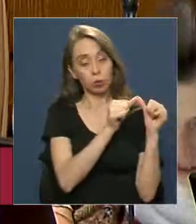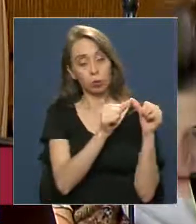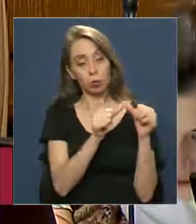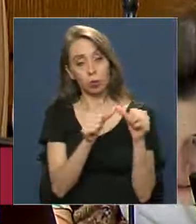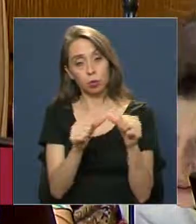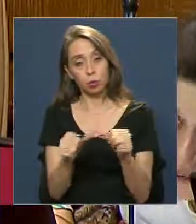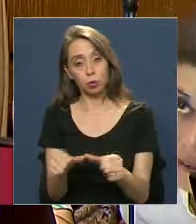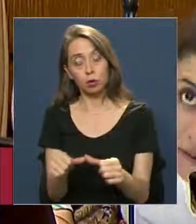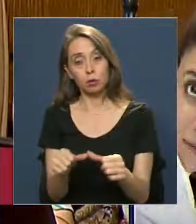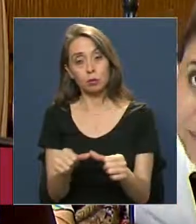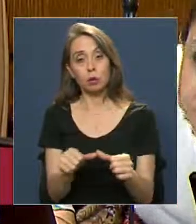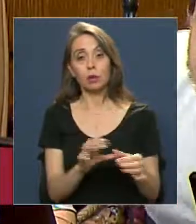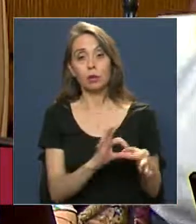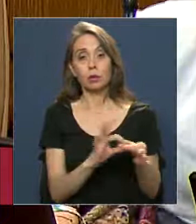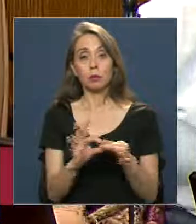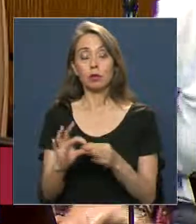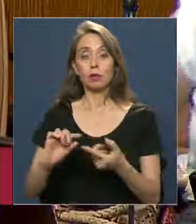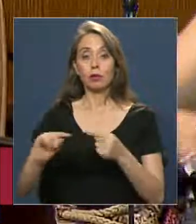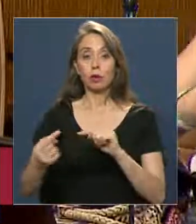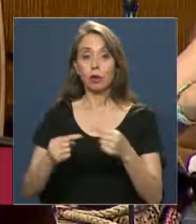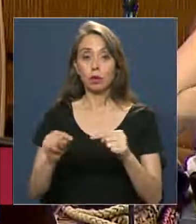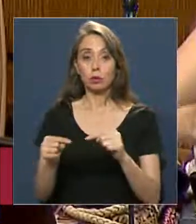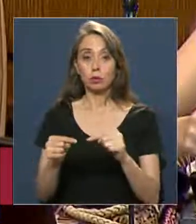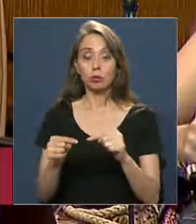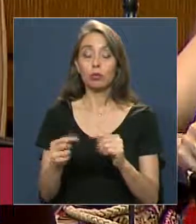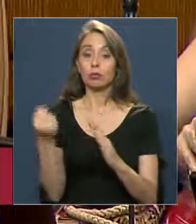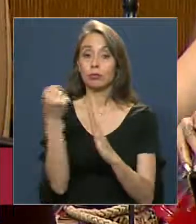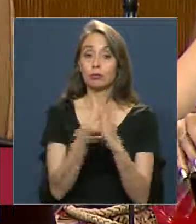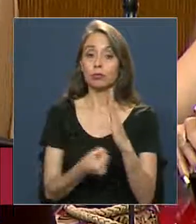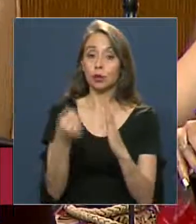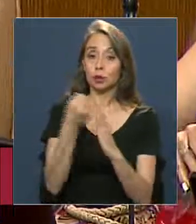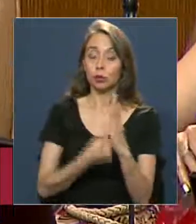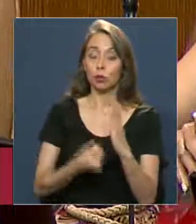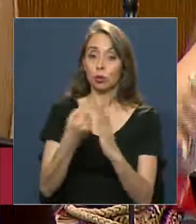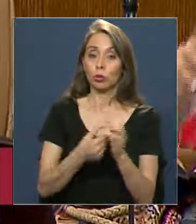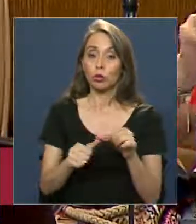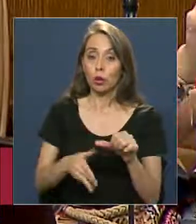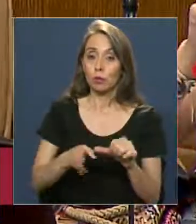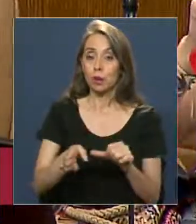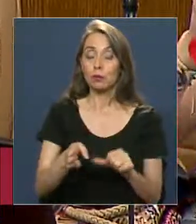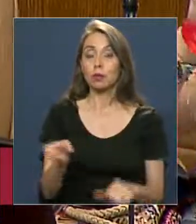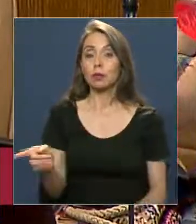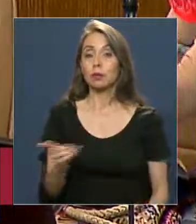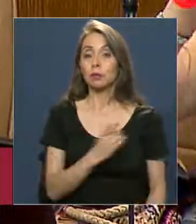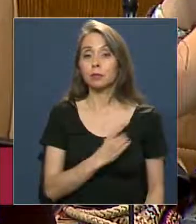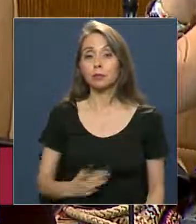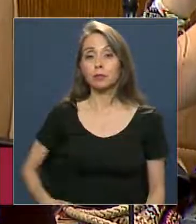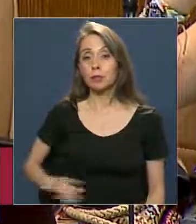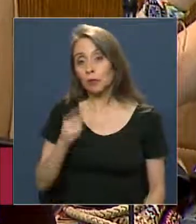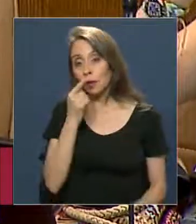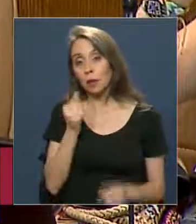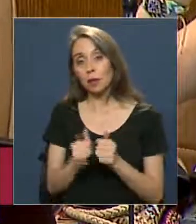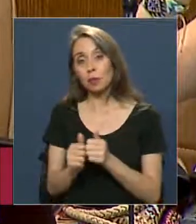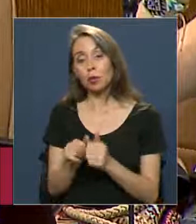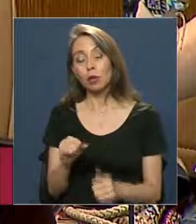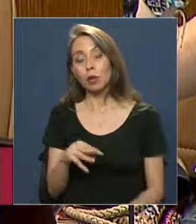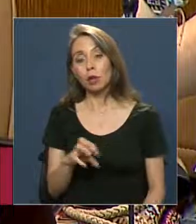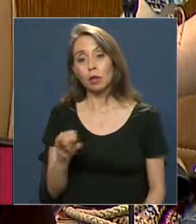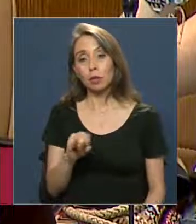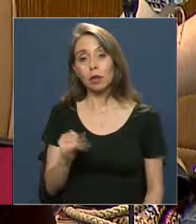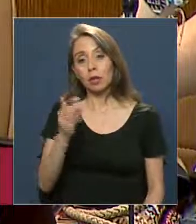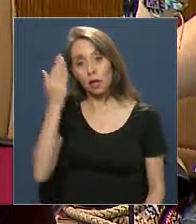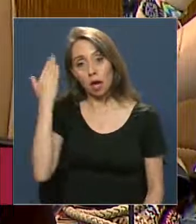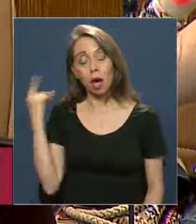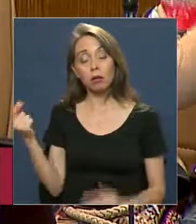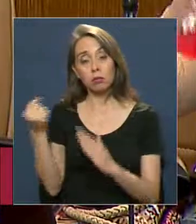sido un motivo de discusión y, por qué no decirlo, una lucha permanente que el colega diputado Tucapel Jiménez ha encabezado de muy